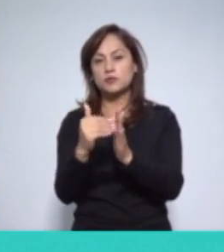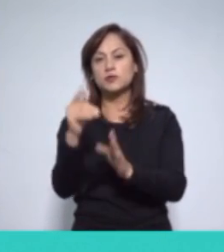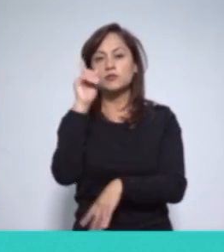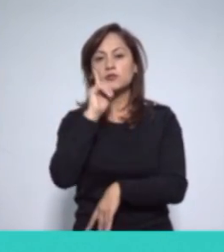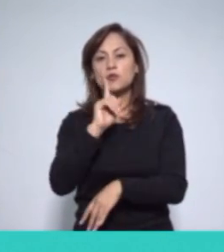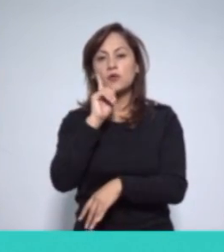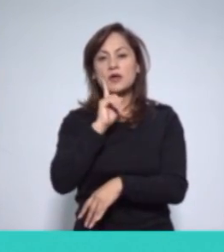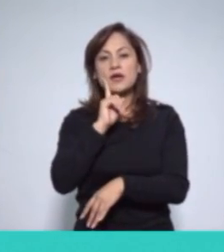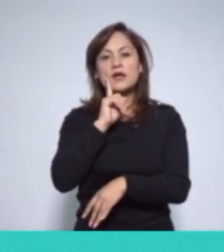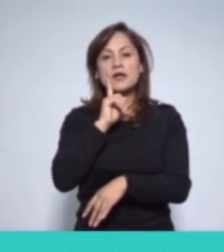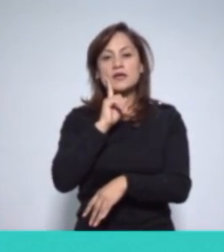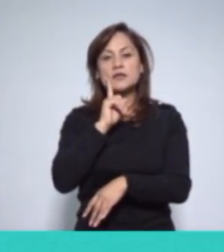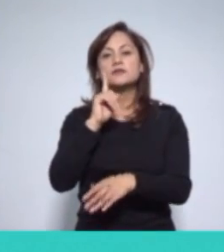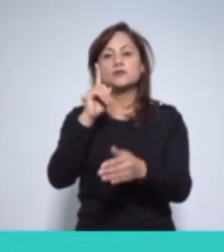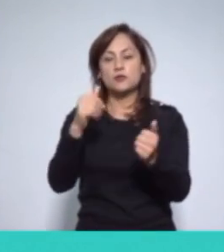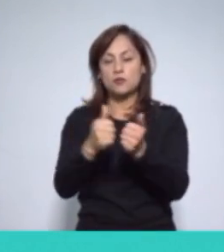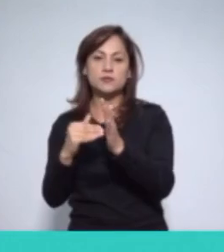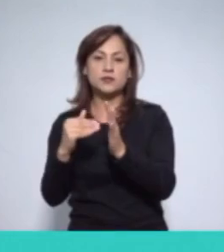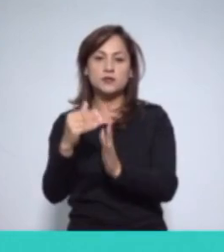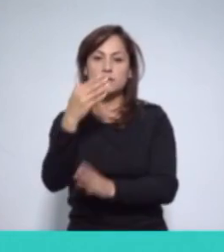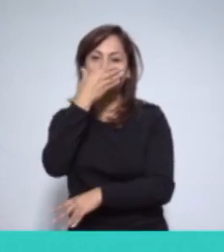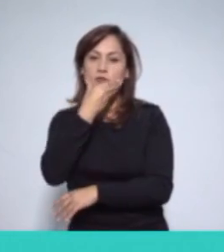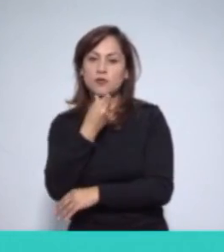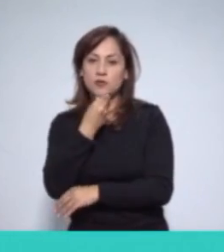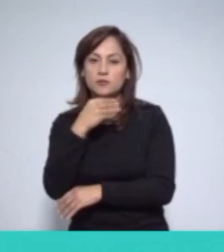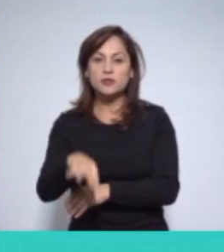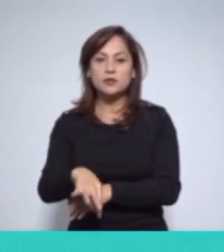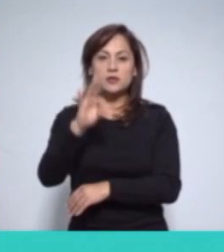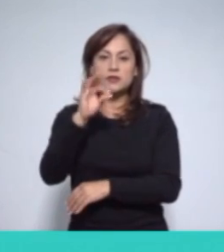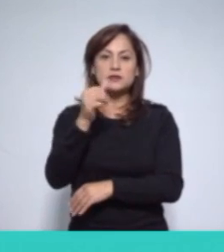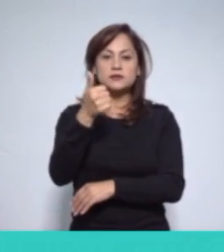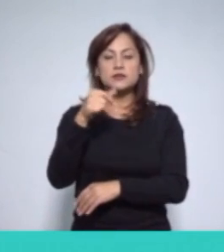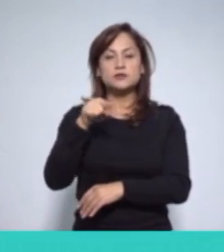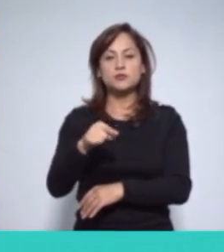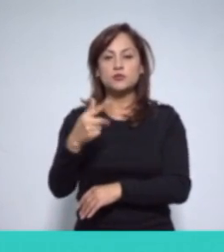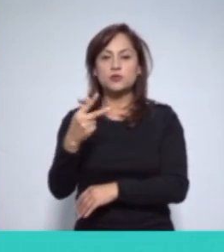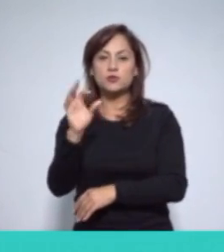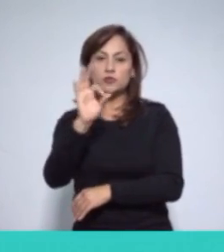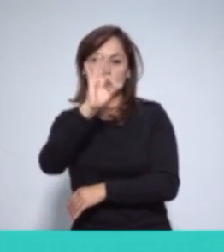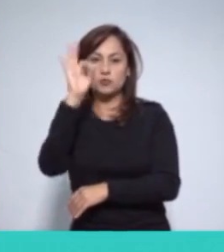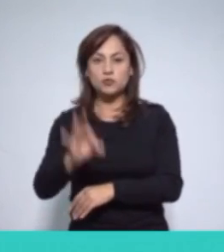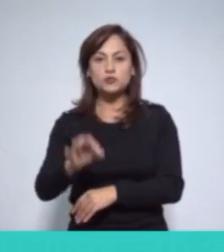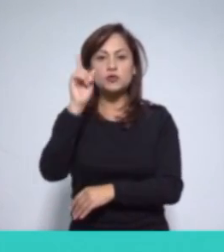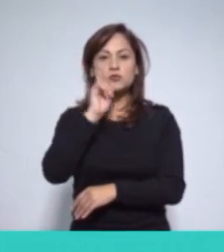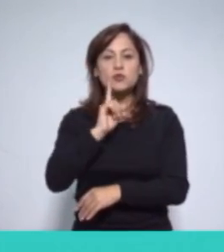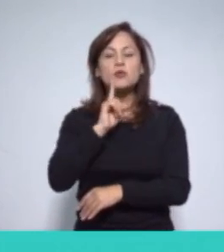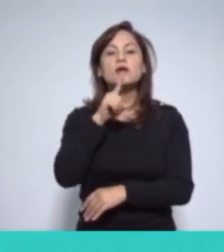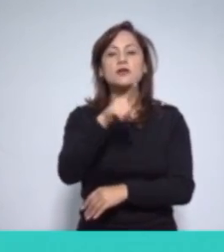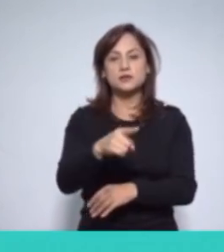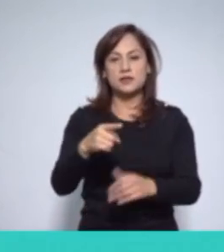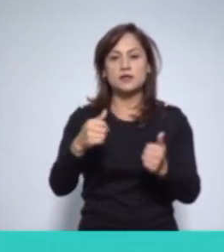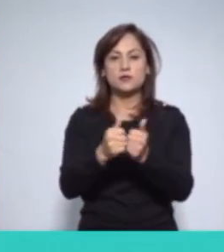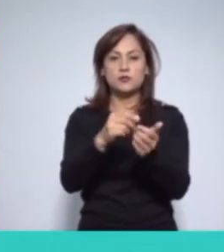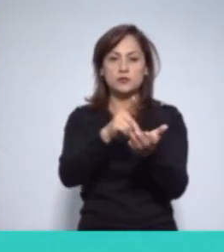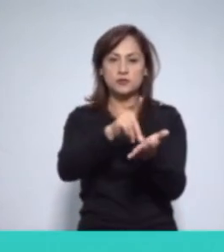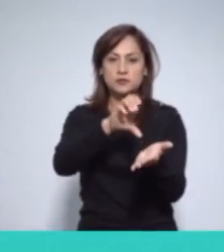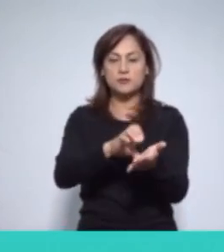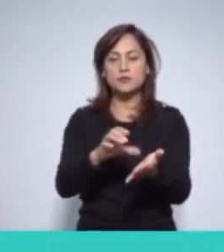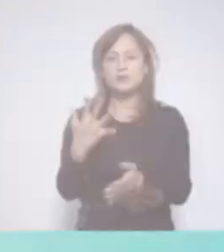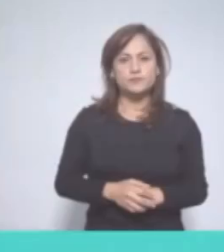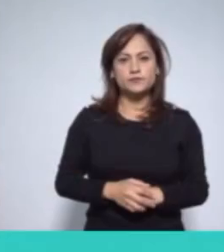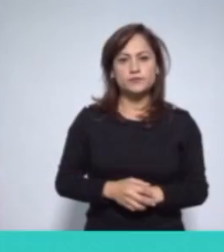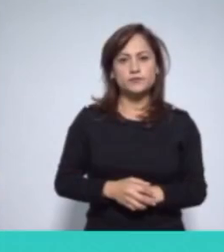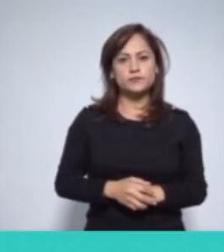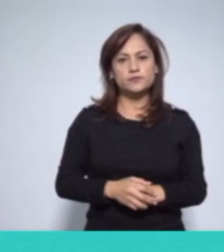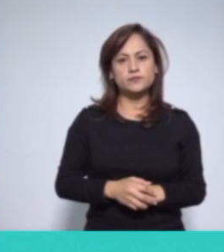mujer en México, así como para el planteamiento de políticas públicas a favor de este grupo de la población, con el fin de evitar que haya ciudadanos de primera y de